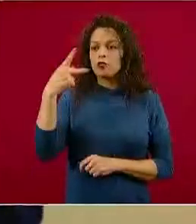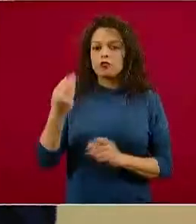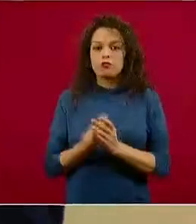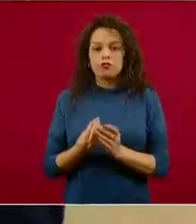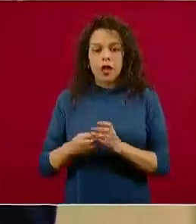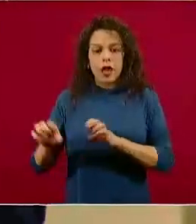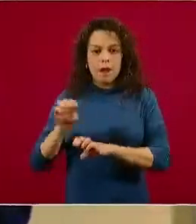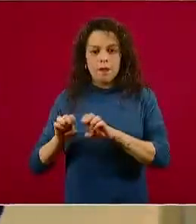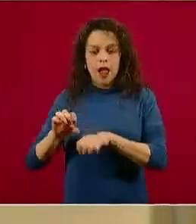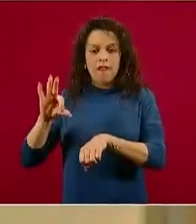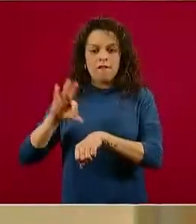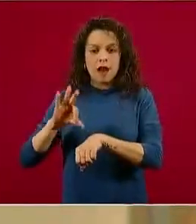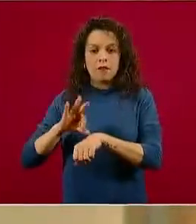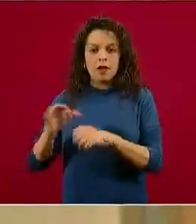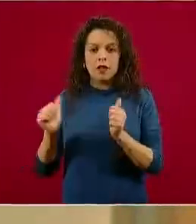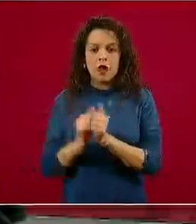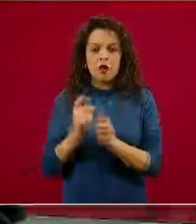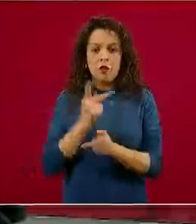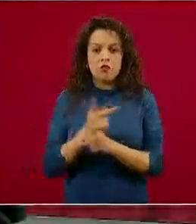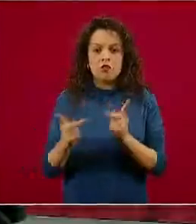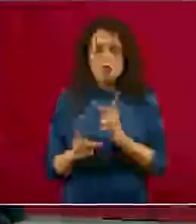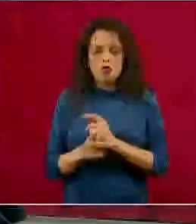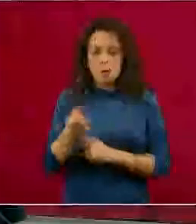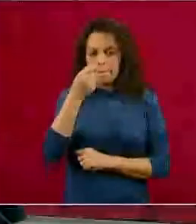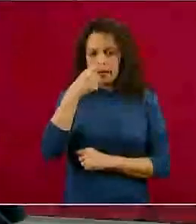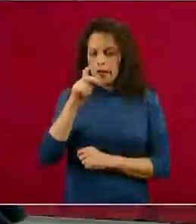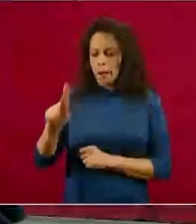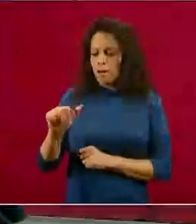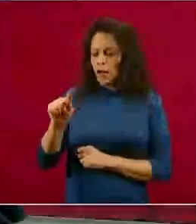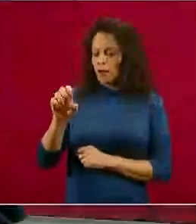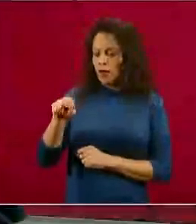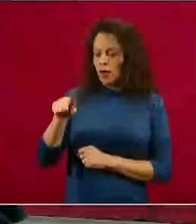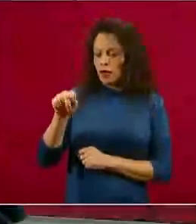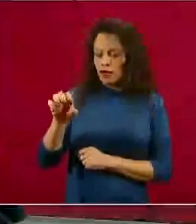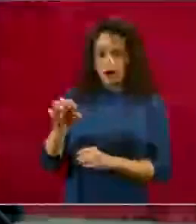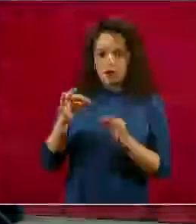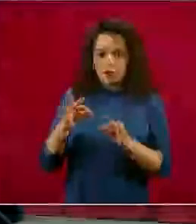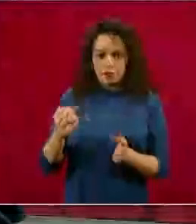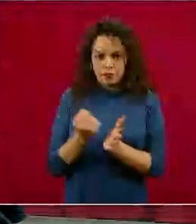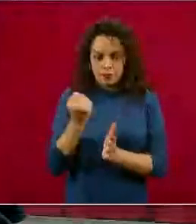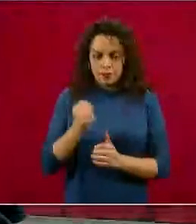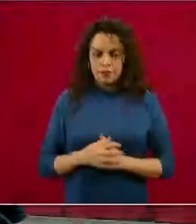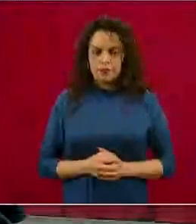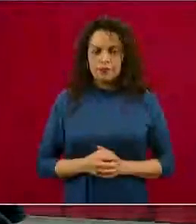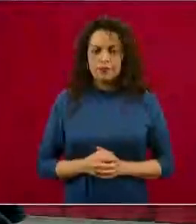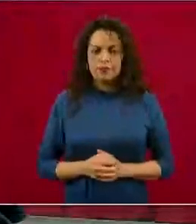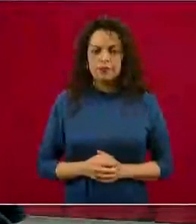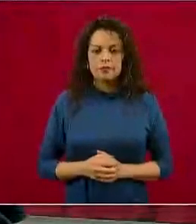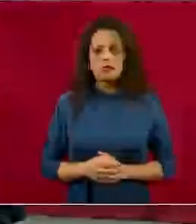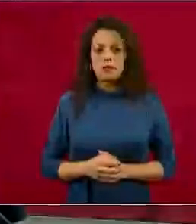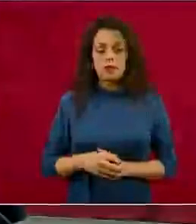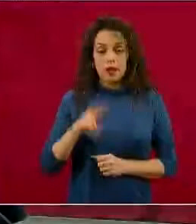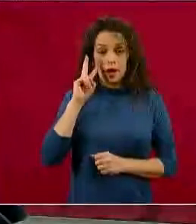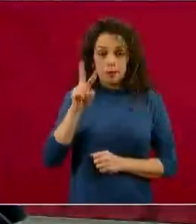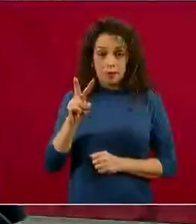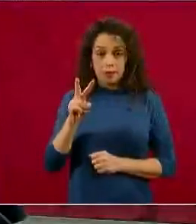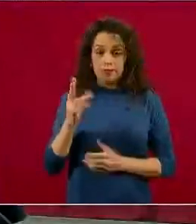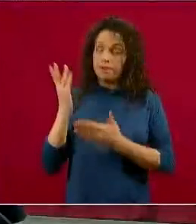de los productos de patente. Vamos a ver cuáles son los productos que se evaluaron. La siguiente, se probaron estos